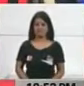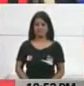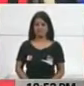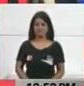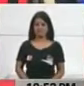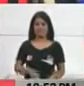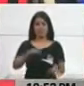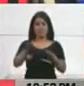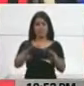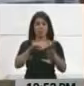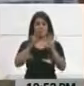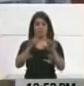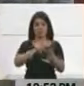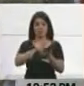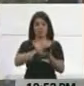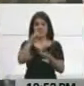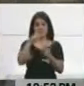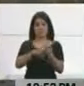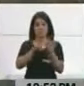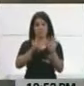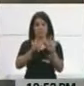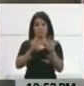Jueves 6 de enero del 94.